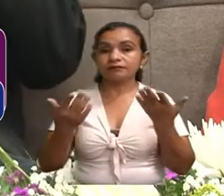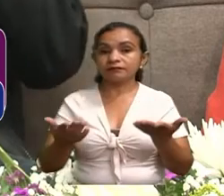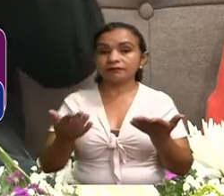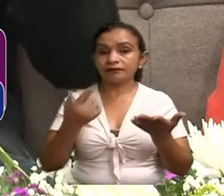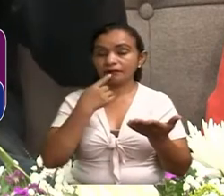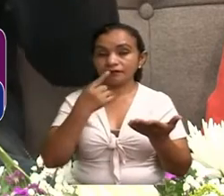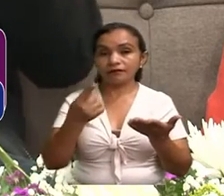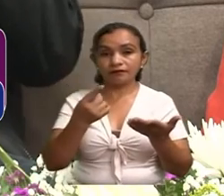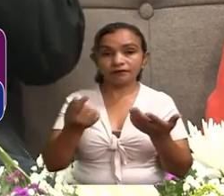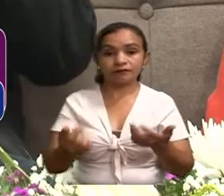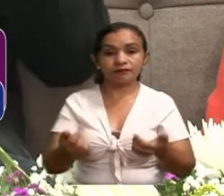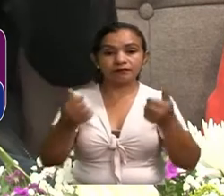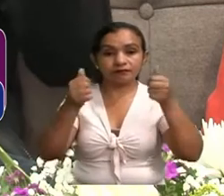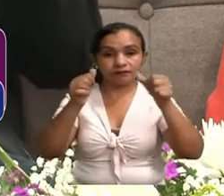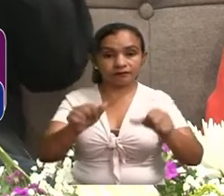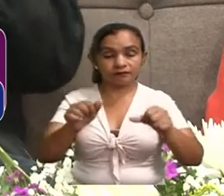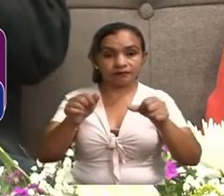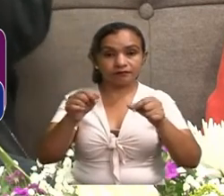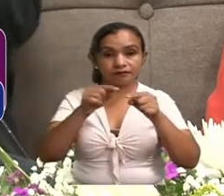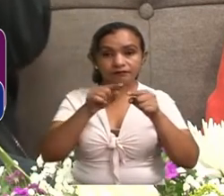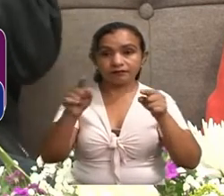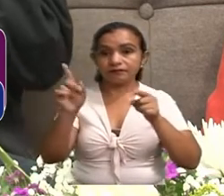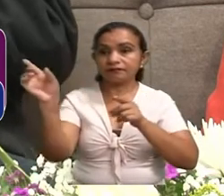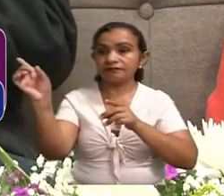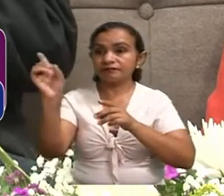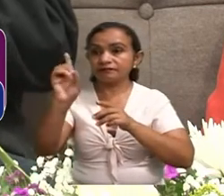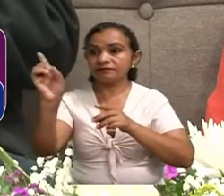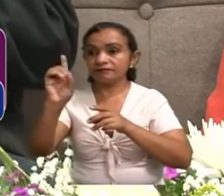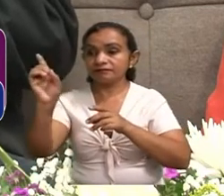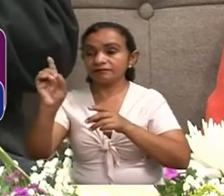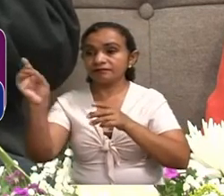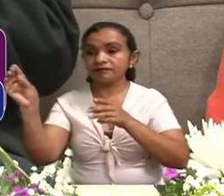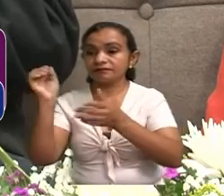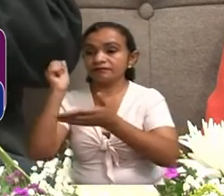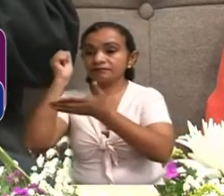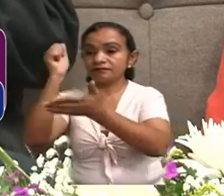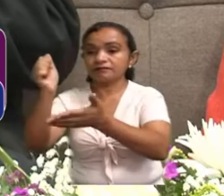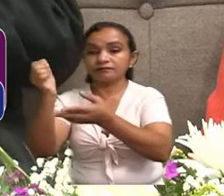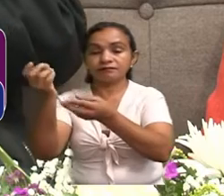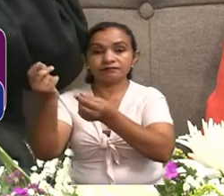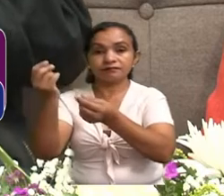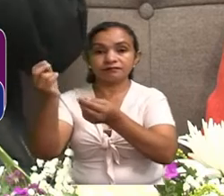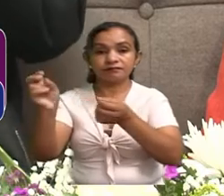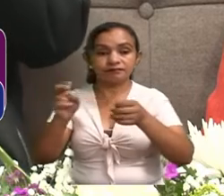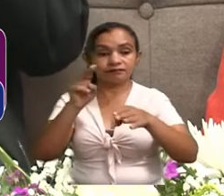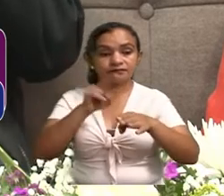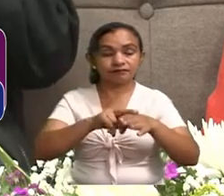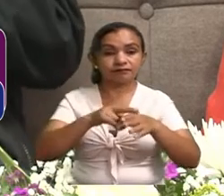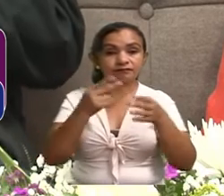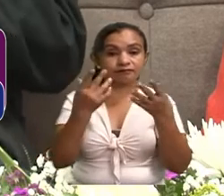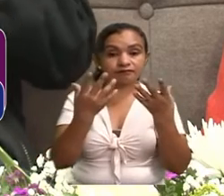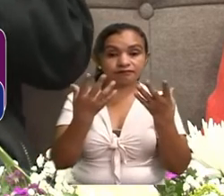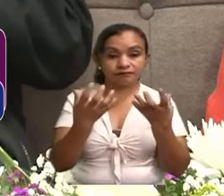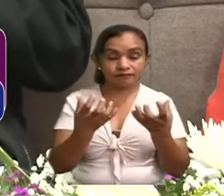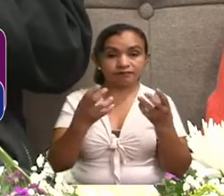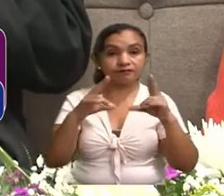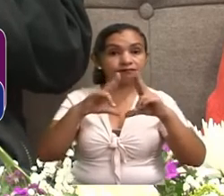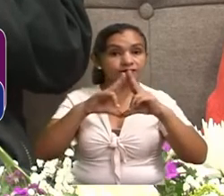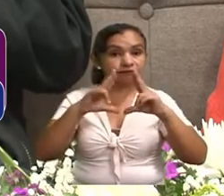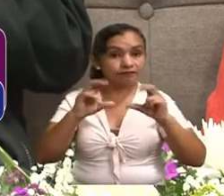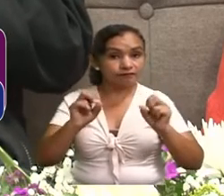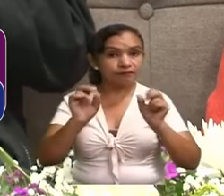los grandes acuerdos, porque aquí se acuerdan decir dónde es que vamos a invertir, qué sector nacional, por ejemplo, el corredor seco para Nicaragua es